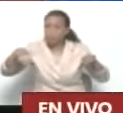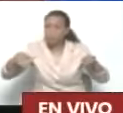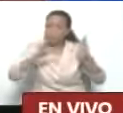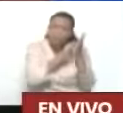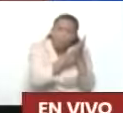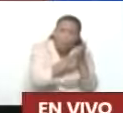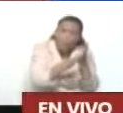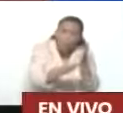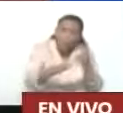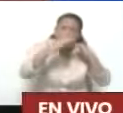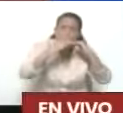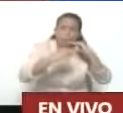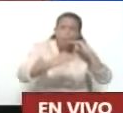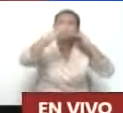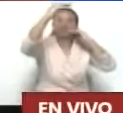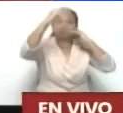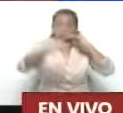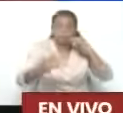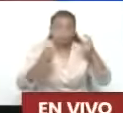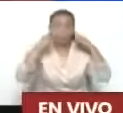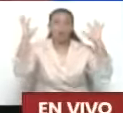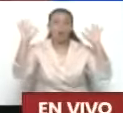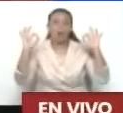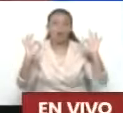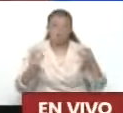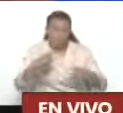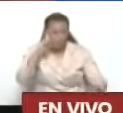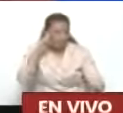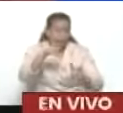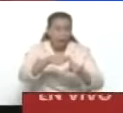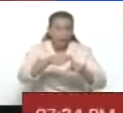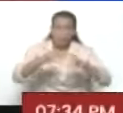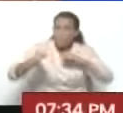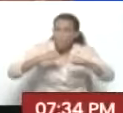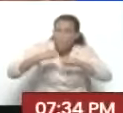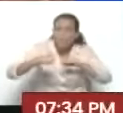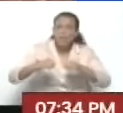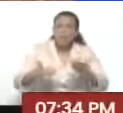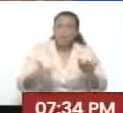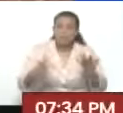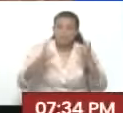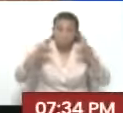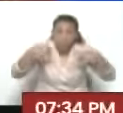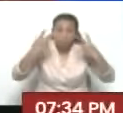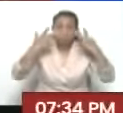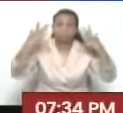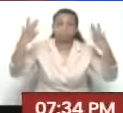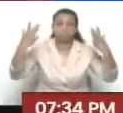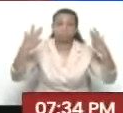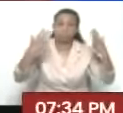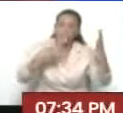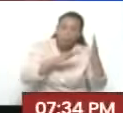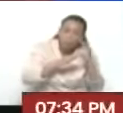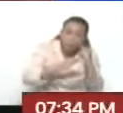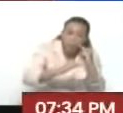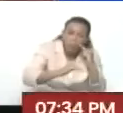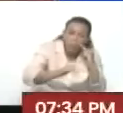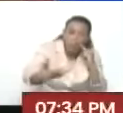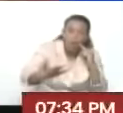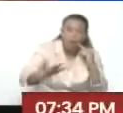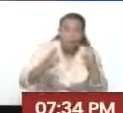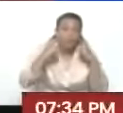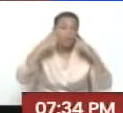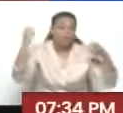adormecimiento, pudiera llamarse. Es una forma de enfocarlo. Despertar y adormecimiento. Un gran